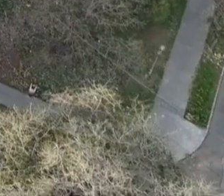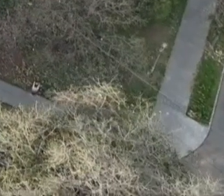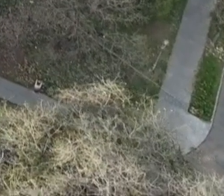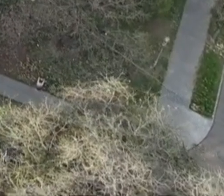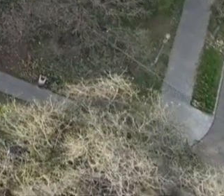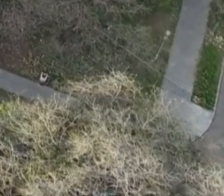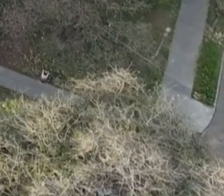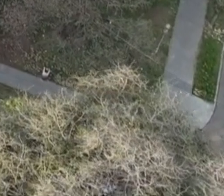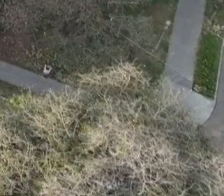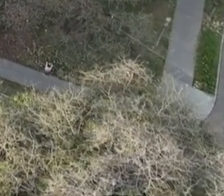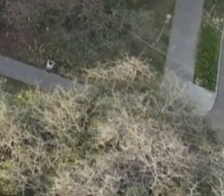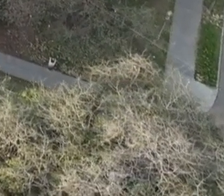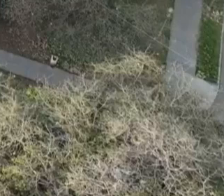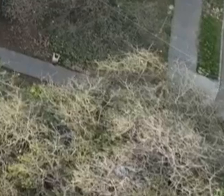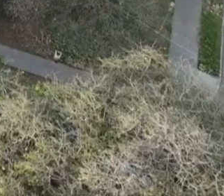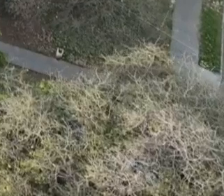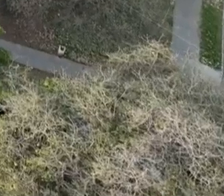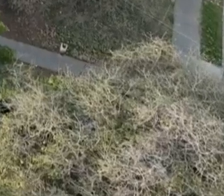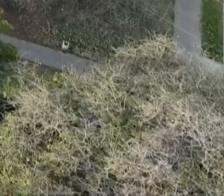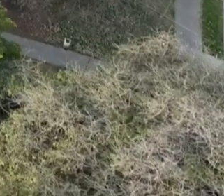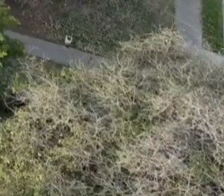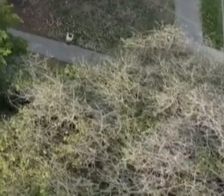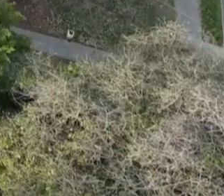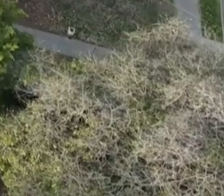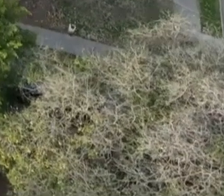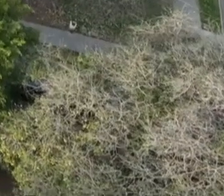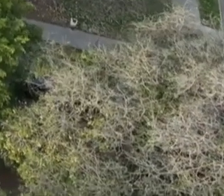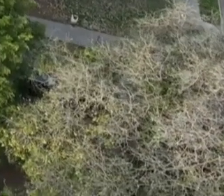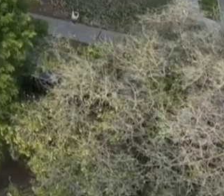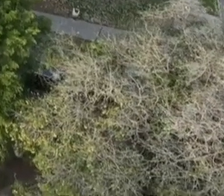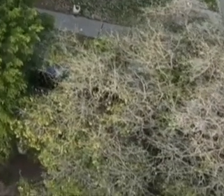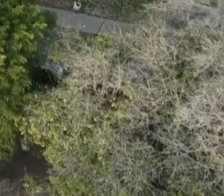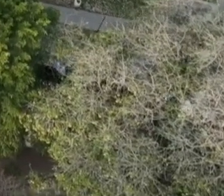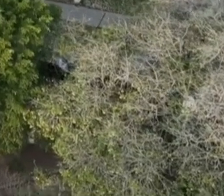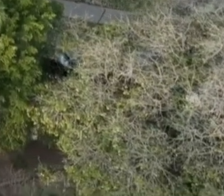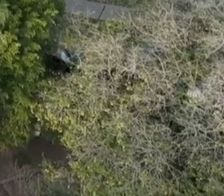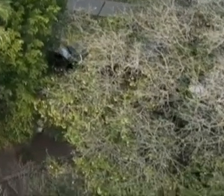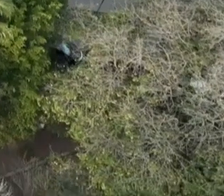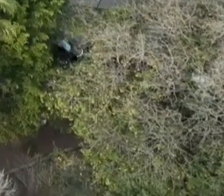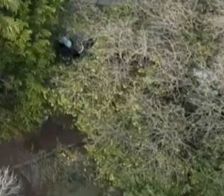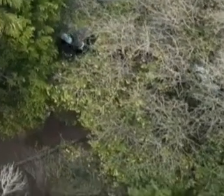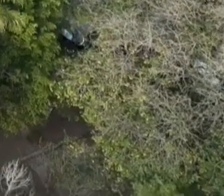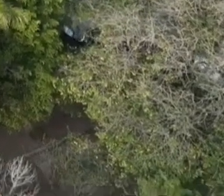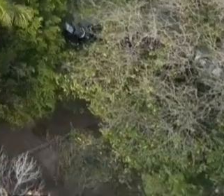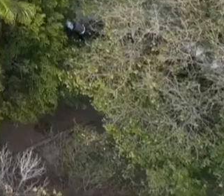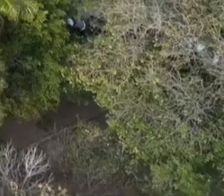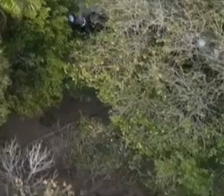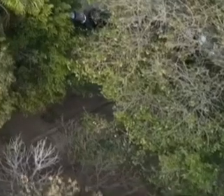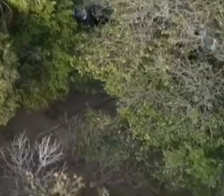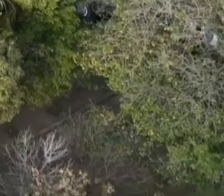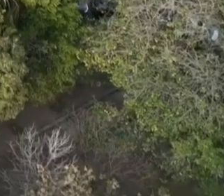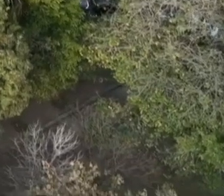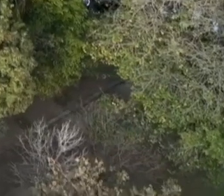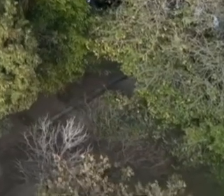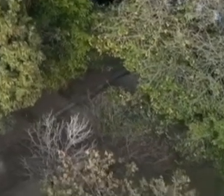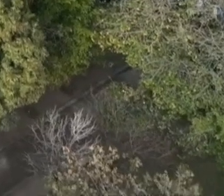del próximo año. Tener déficit para pagar gasto corriente es tan